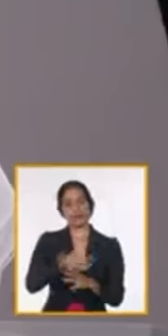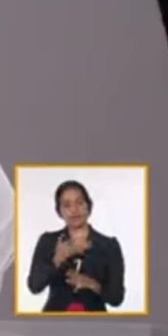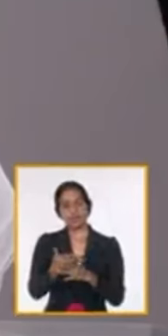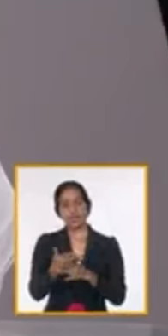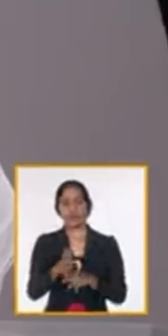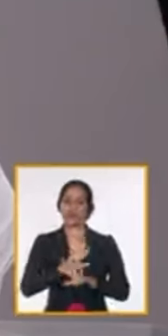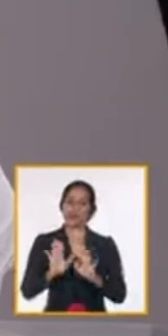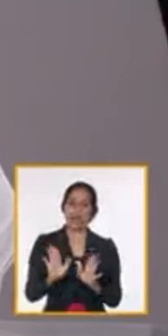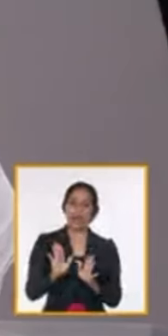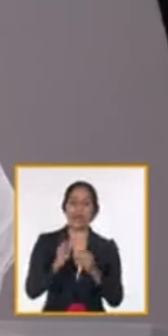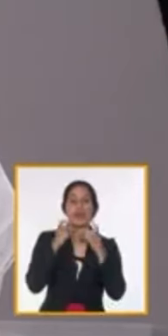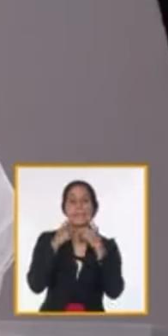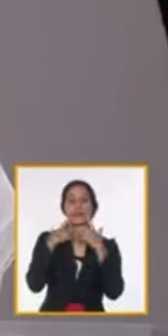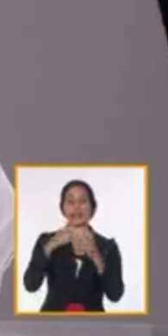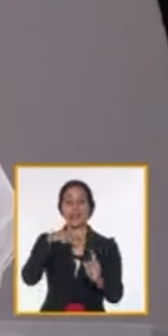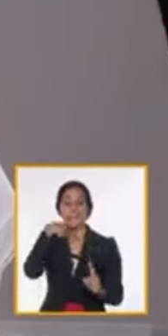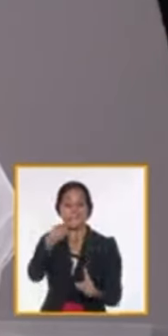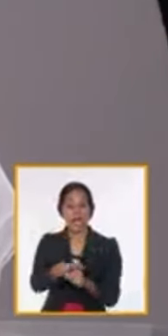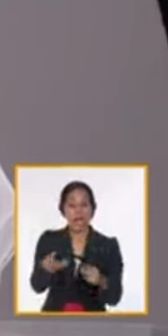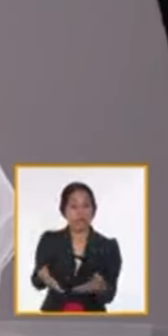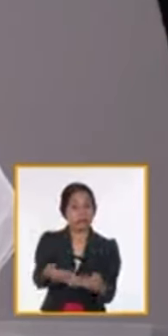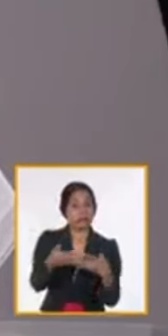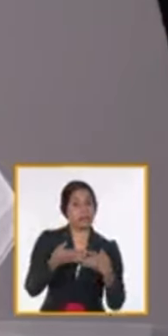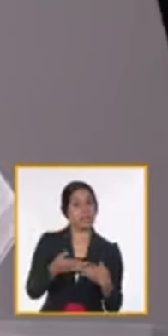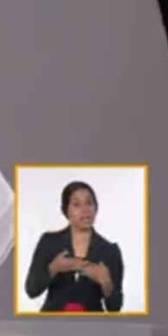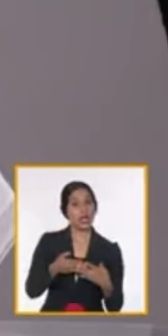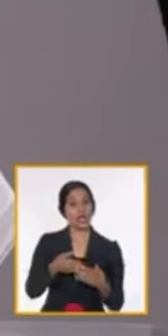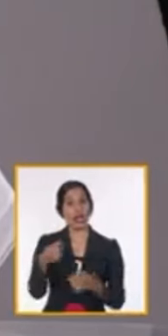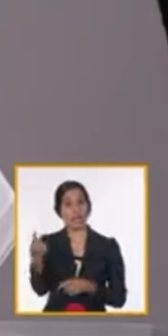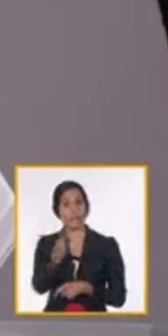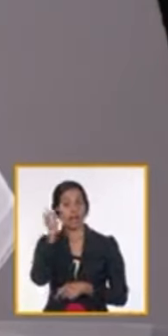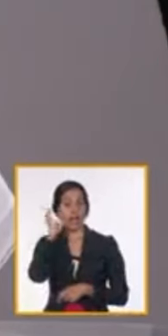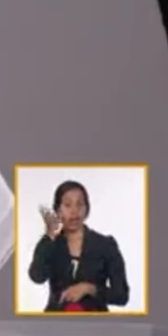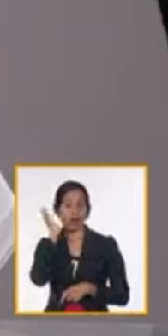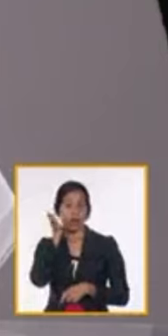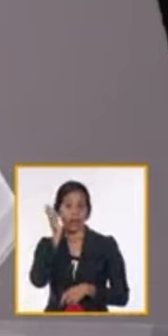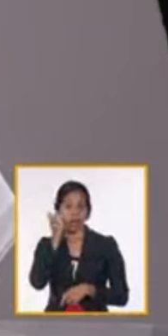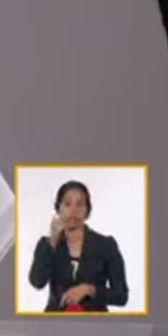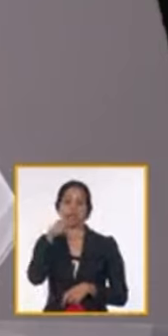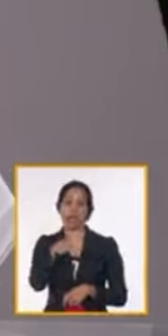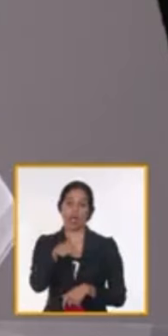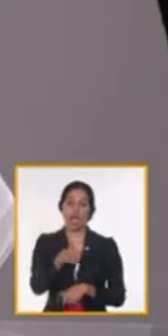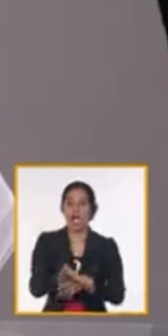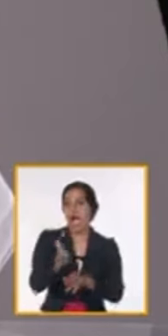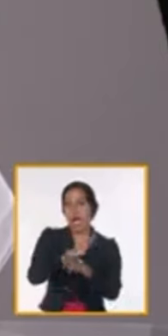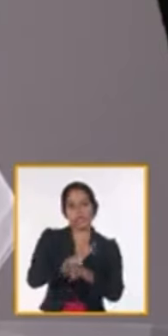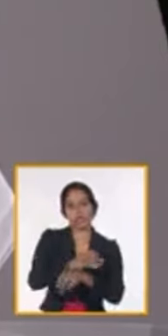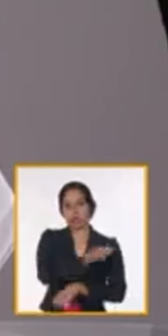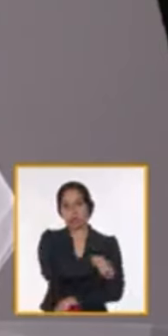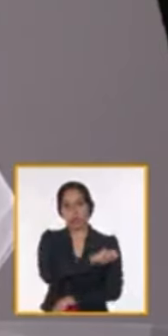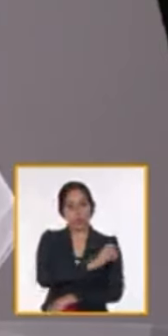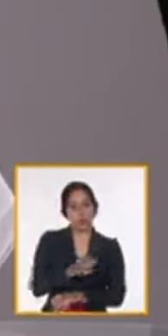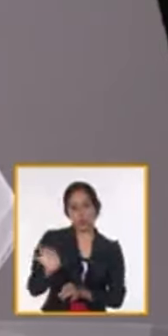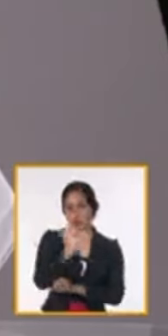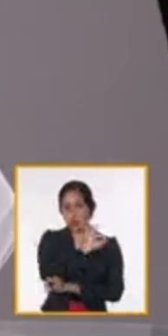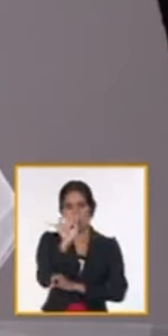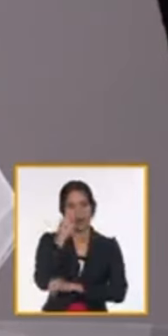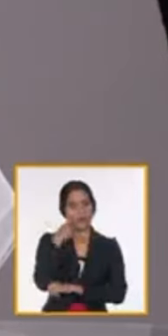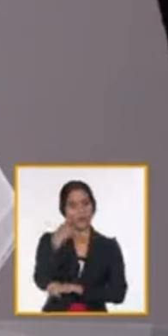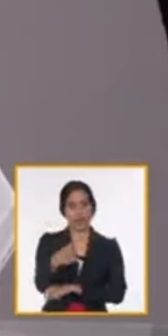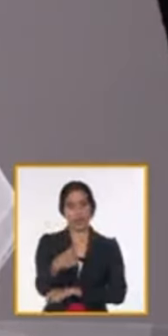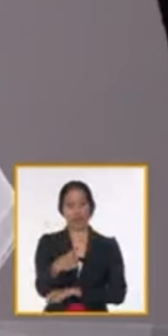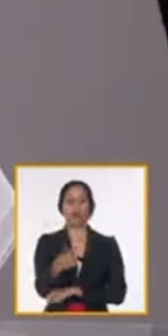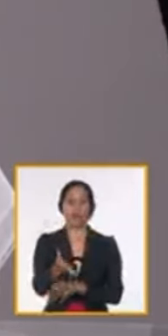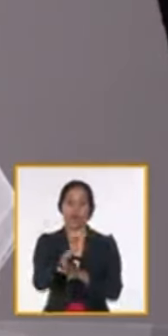recientemente con la primera conferencia popular sobre Palestina, que no habíamos visto algo similar a esto en las últimas